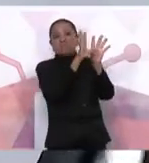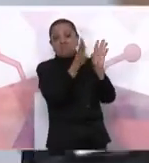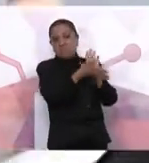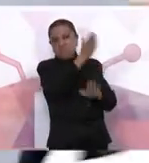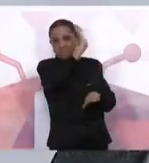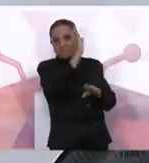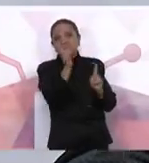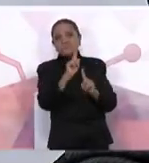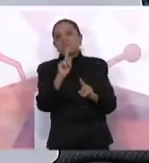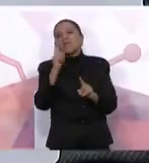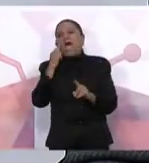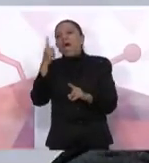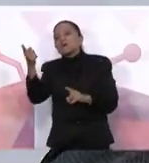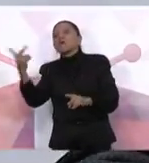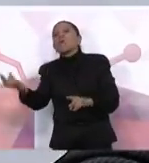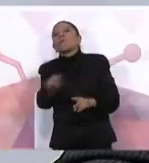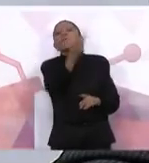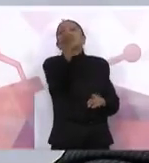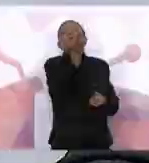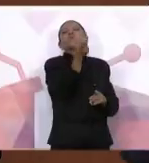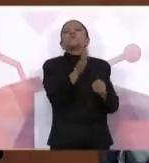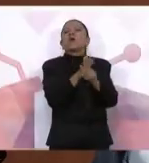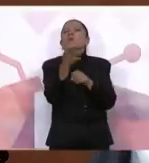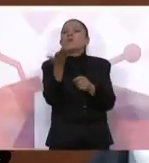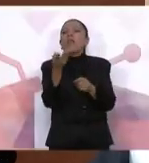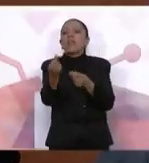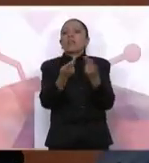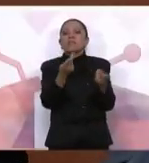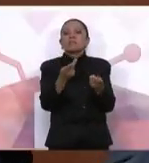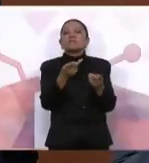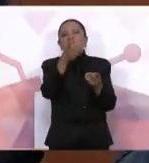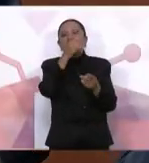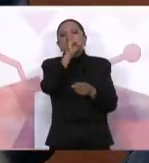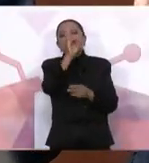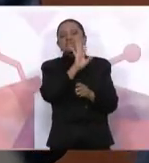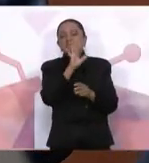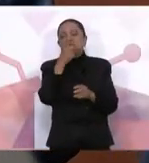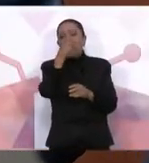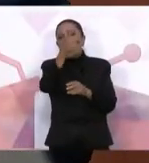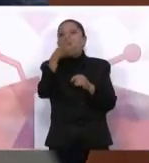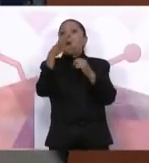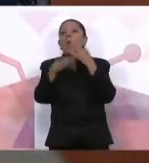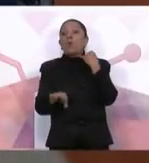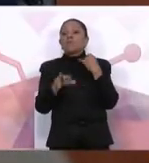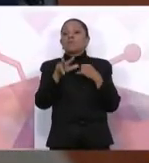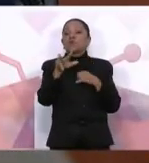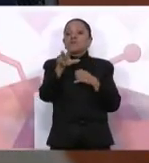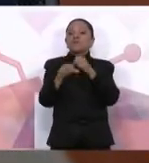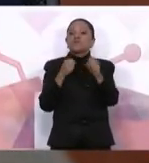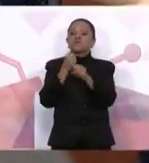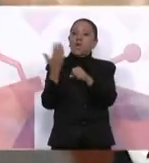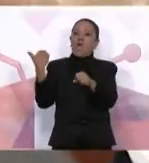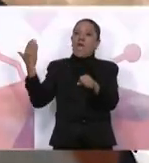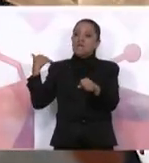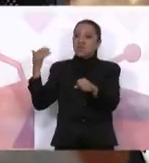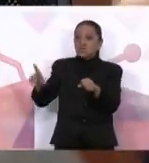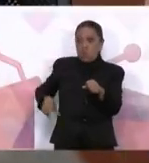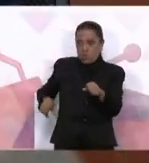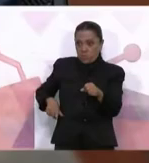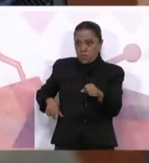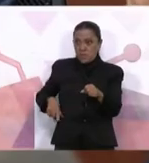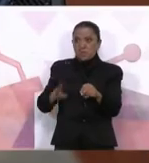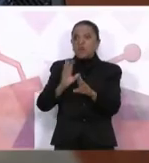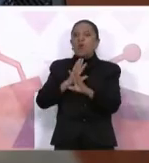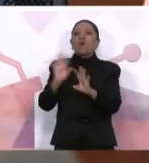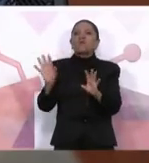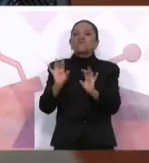hacer a alejandro ver si los últimos 18 años de gobiernos se ha vulnerado el campo morelense para el